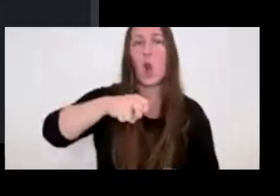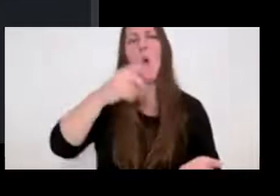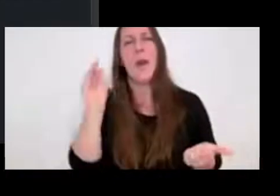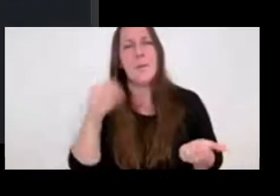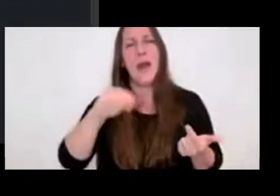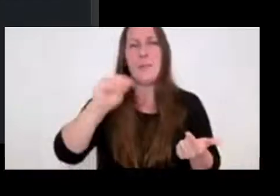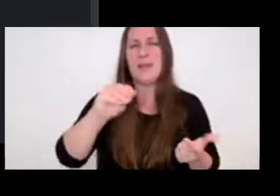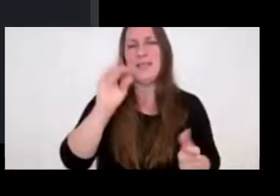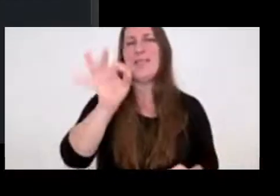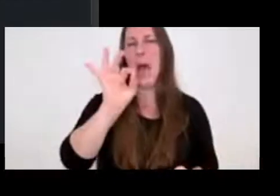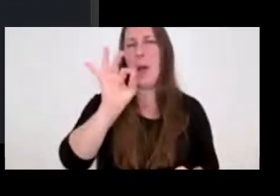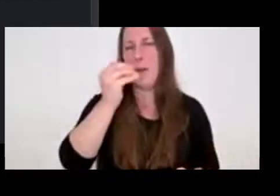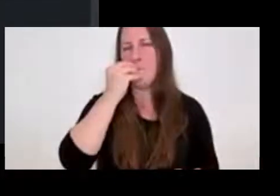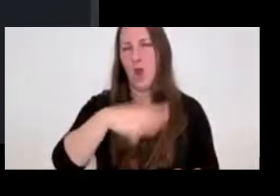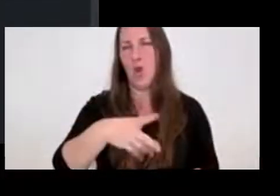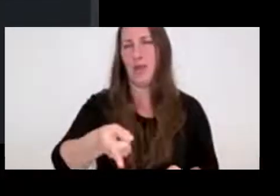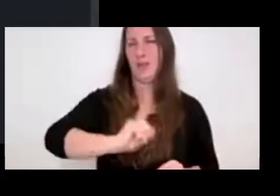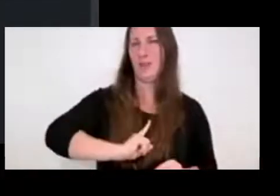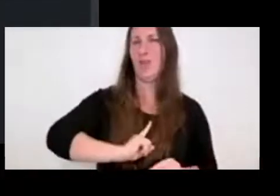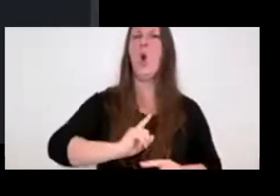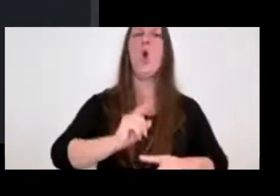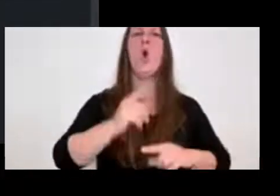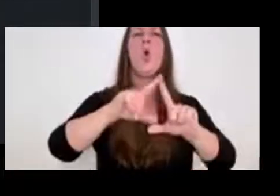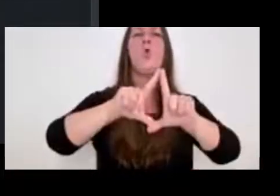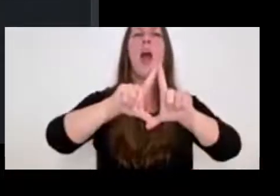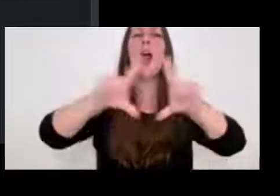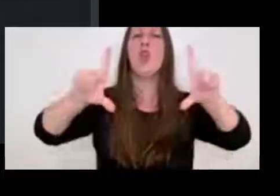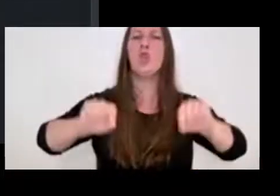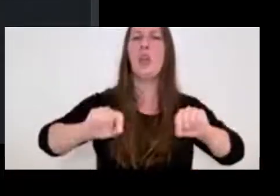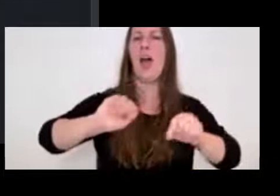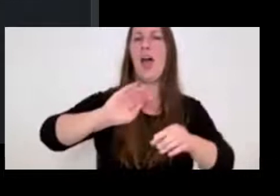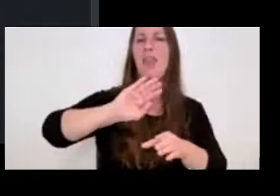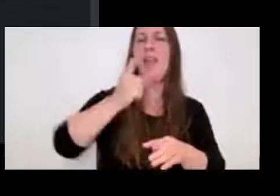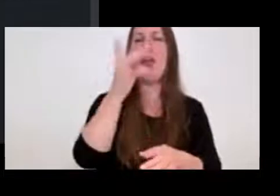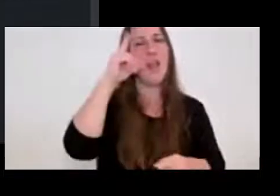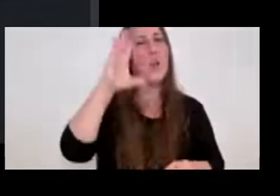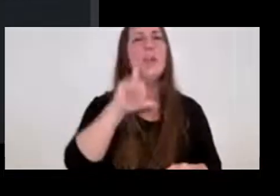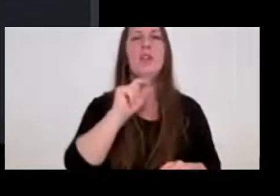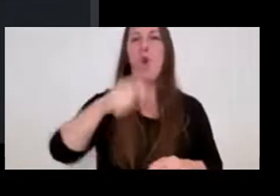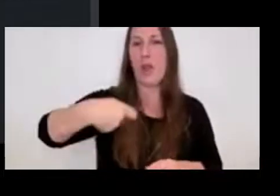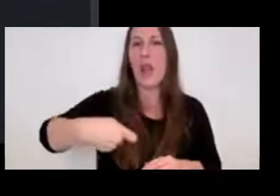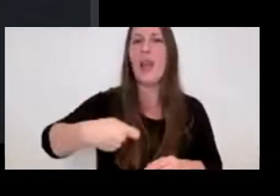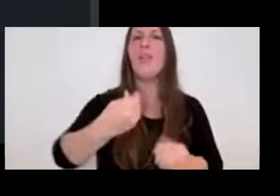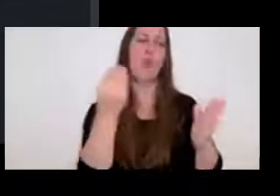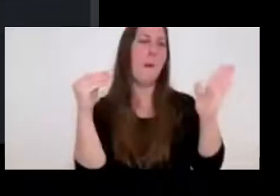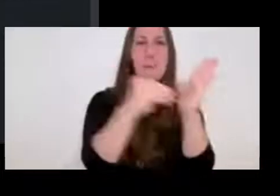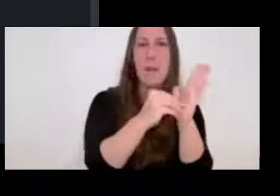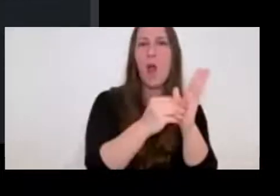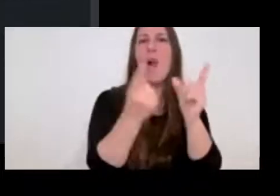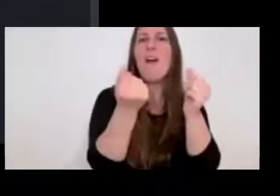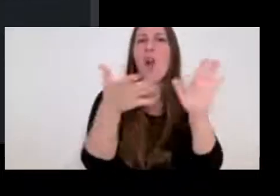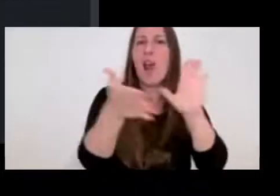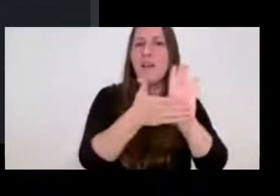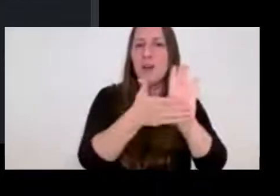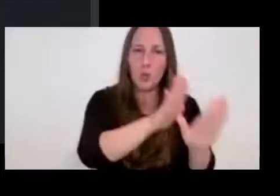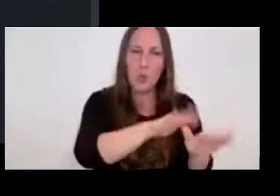mejor que yo, digamos que hay que hacer una nota de débito, de crédito, ¿no? Adecuando el valor del pago al valor de la factura.